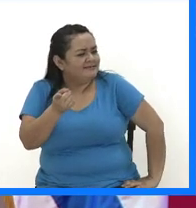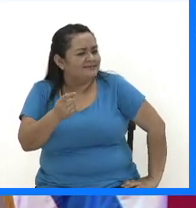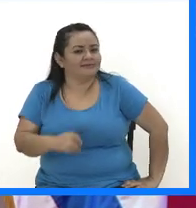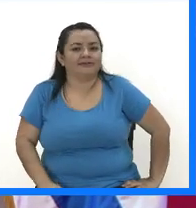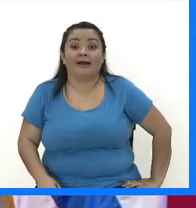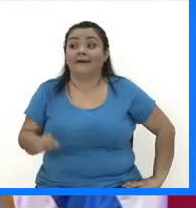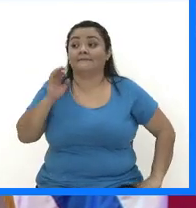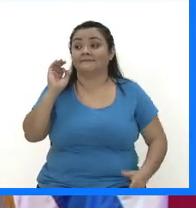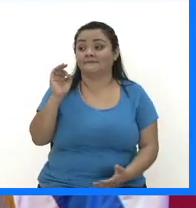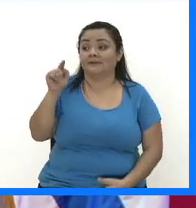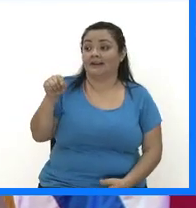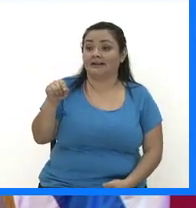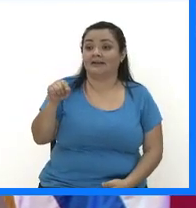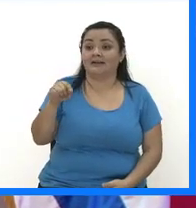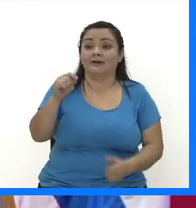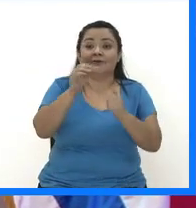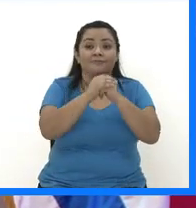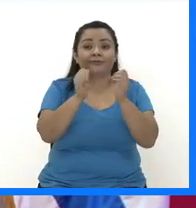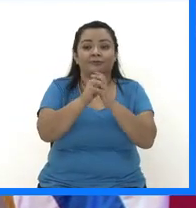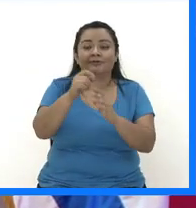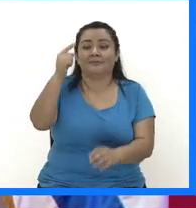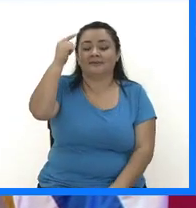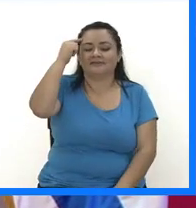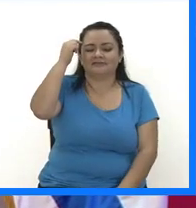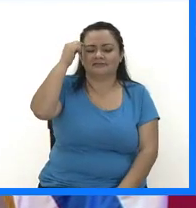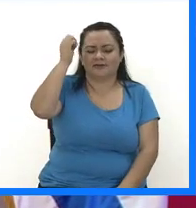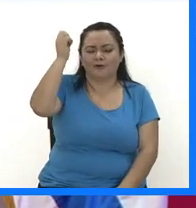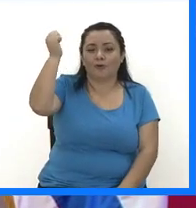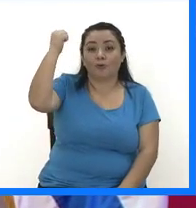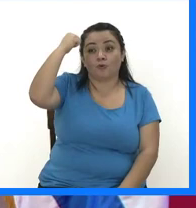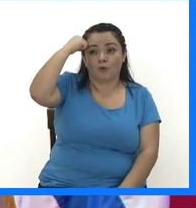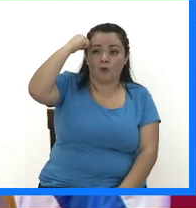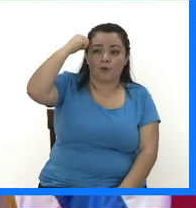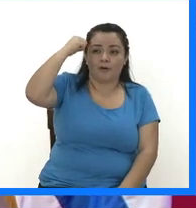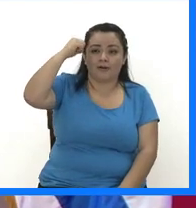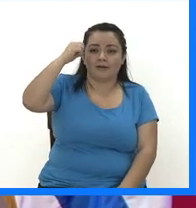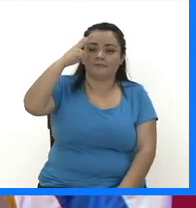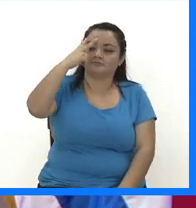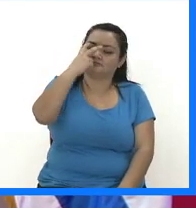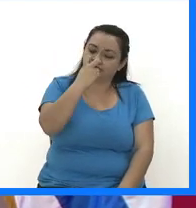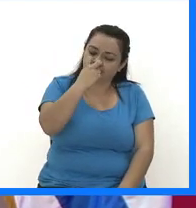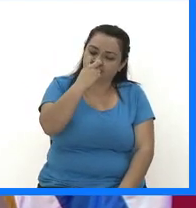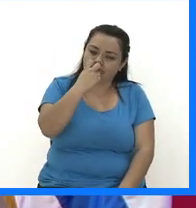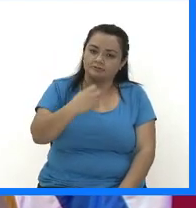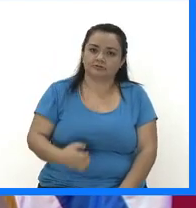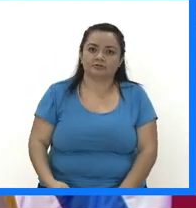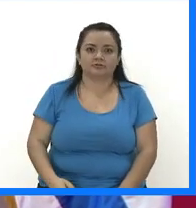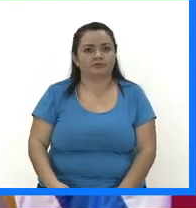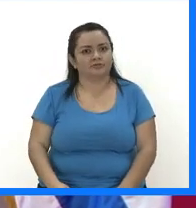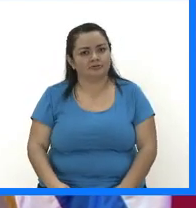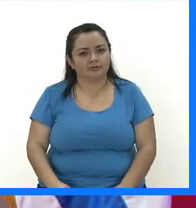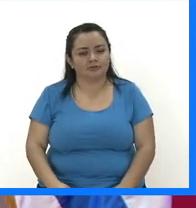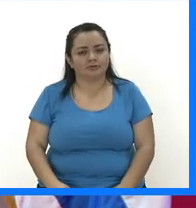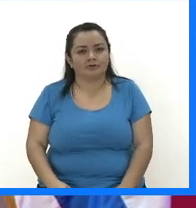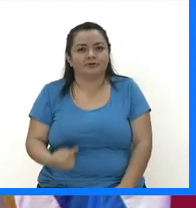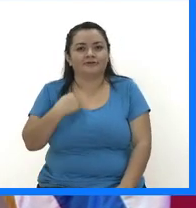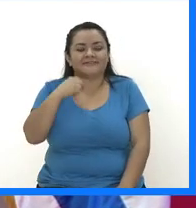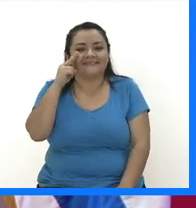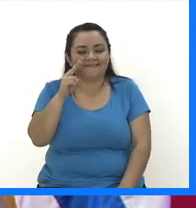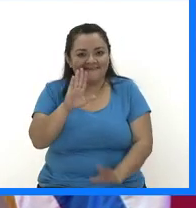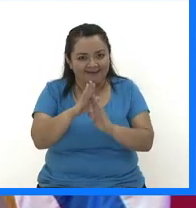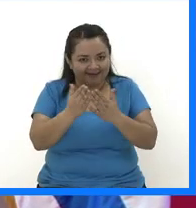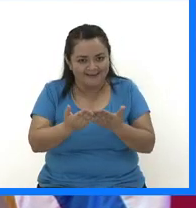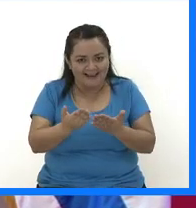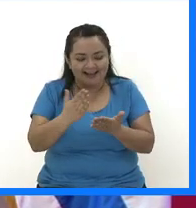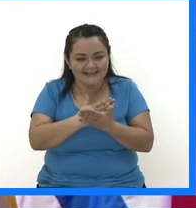pastor me dijo un problema de un nervio que no sé qué que un golpe desconecto y ya no ve hermano quiero que lea lo que